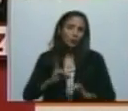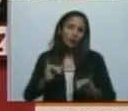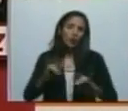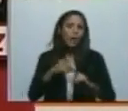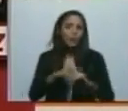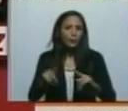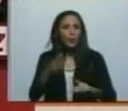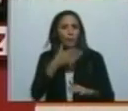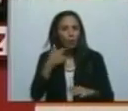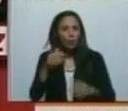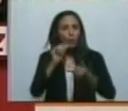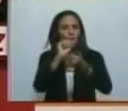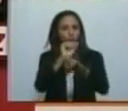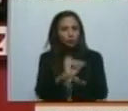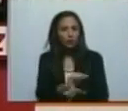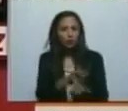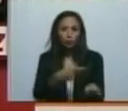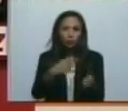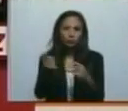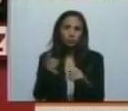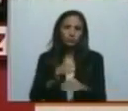más complicado.